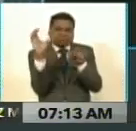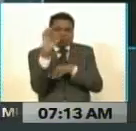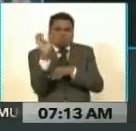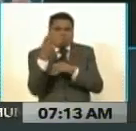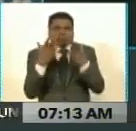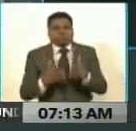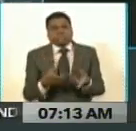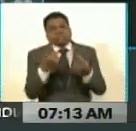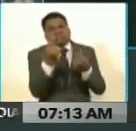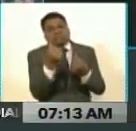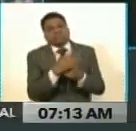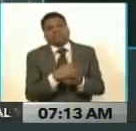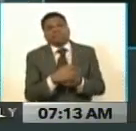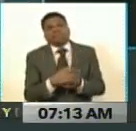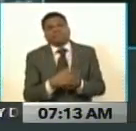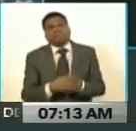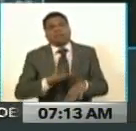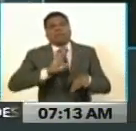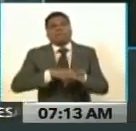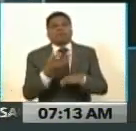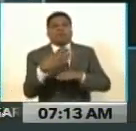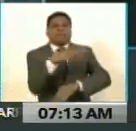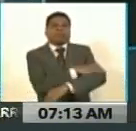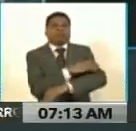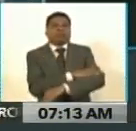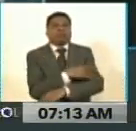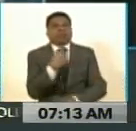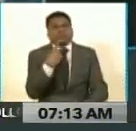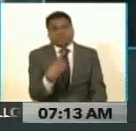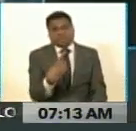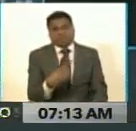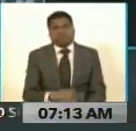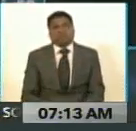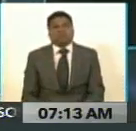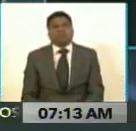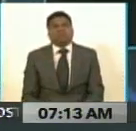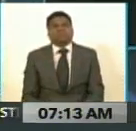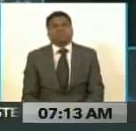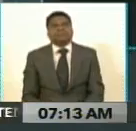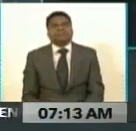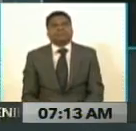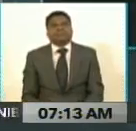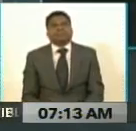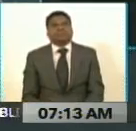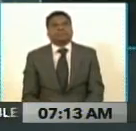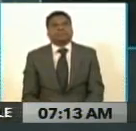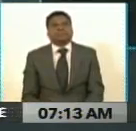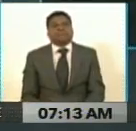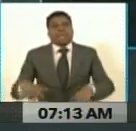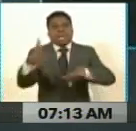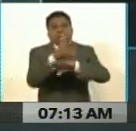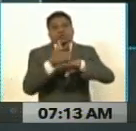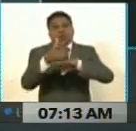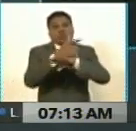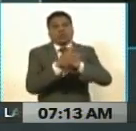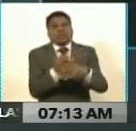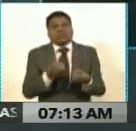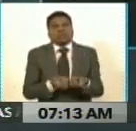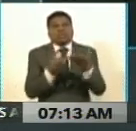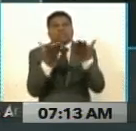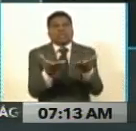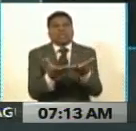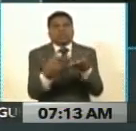esto porque la oposición había dicho que intercambio del gobierno estaba entregando